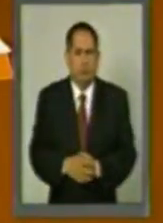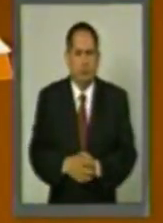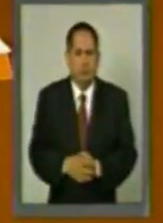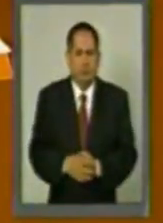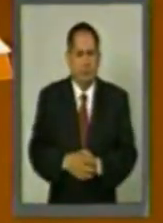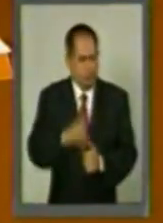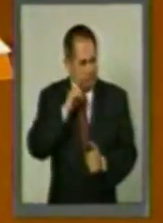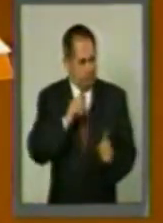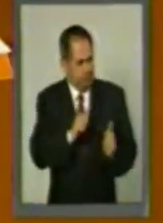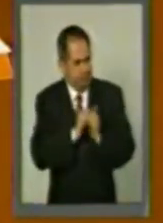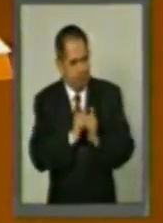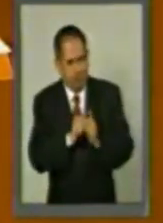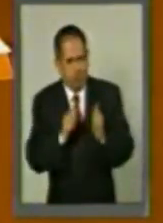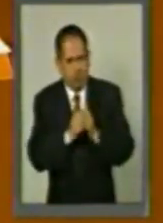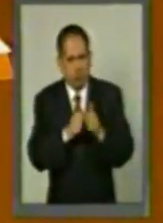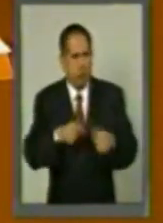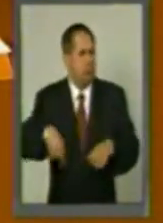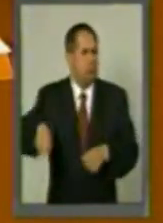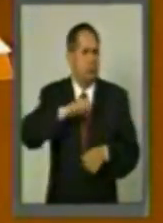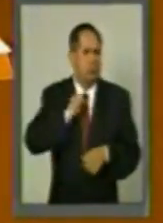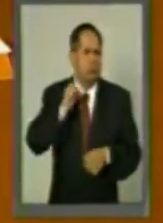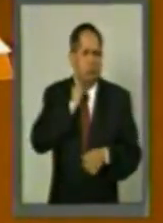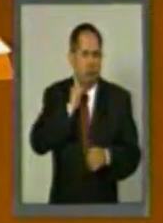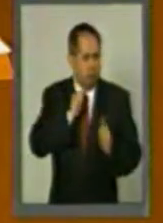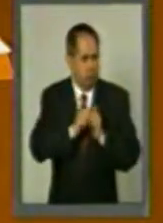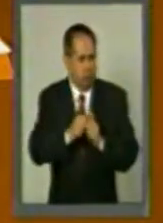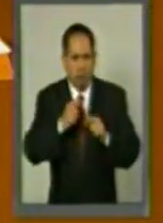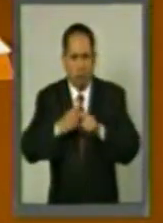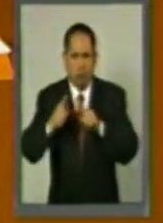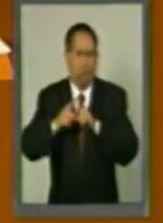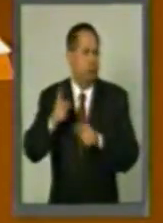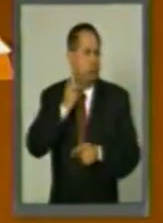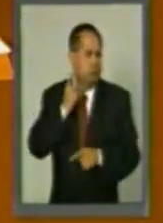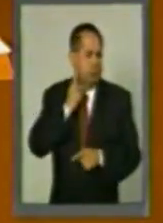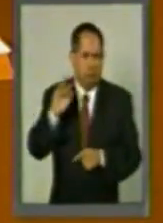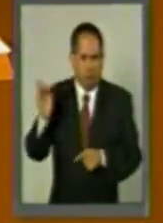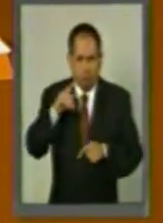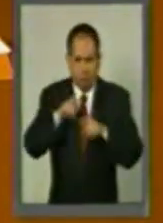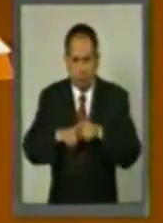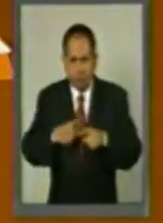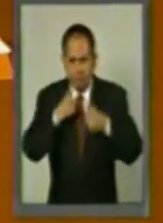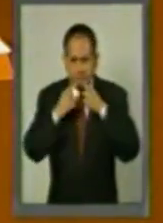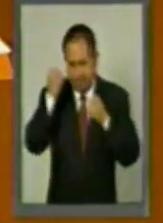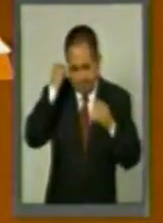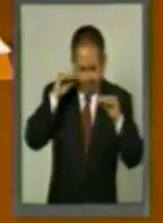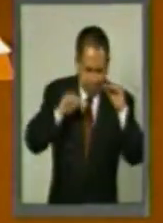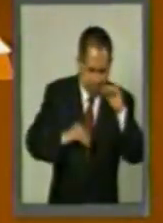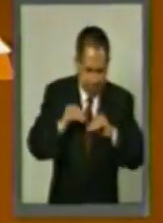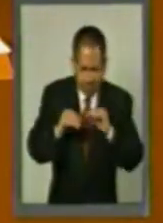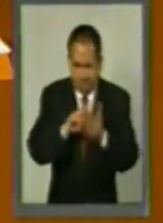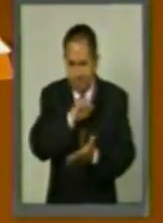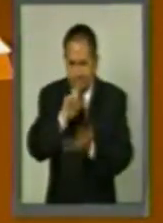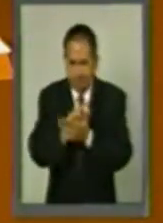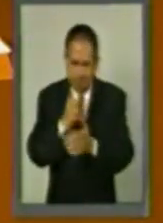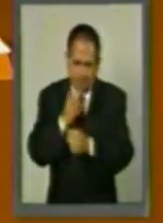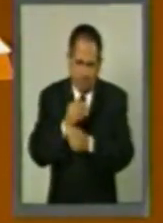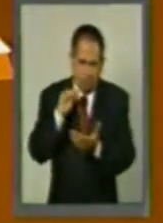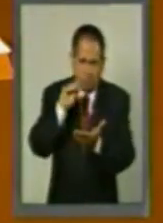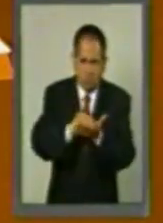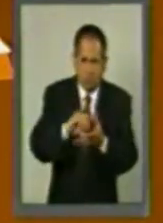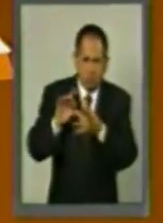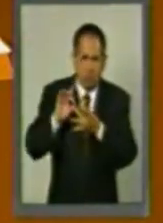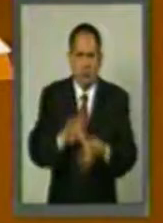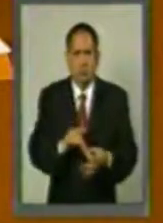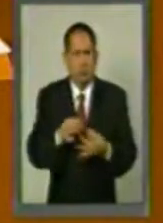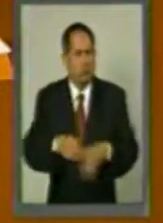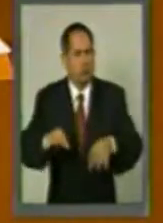nos ha acompañado a los senadores, a los diputados federales, a construir leyes que sean un